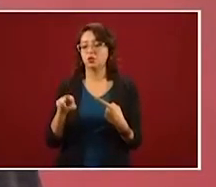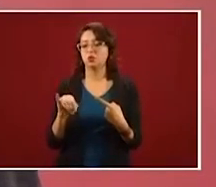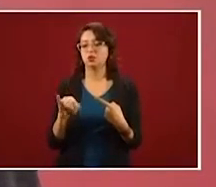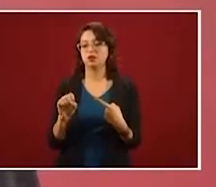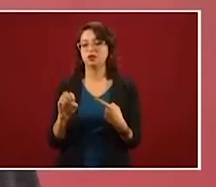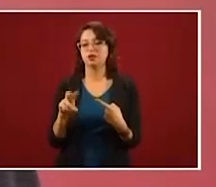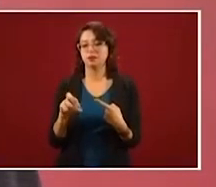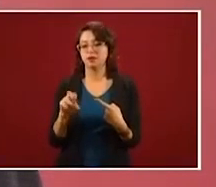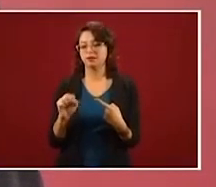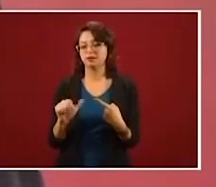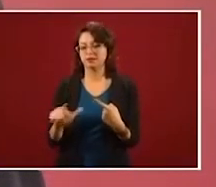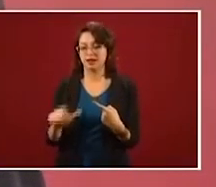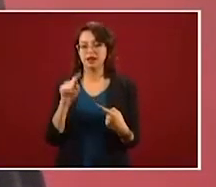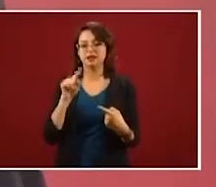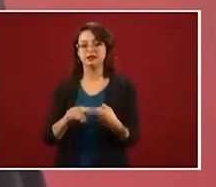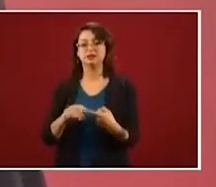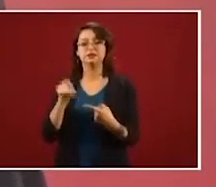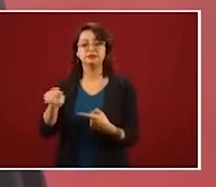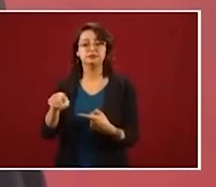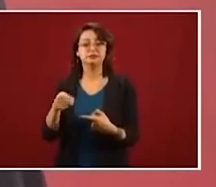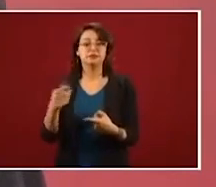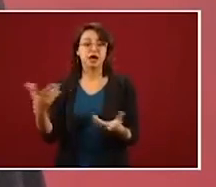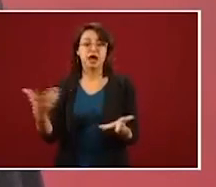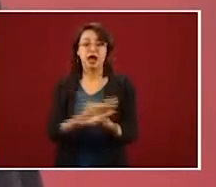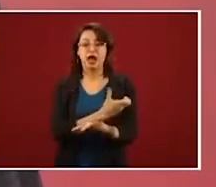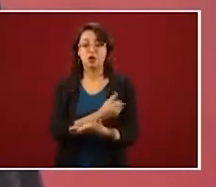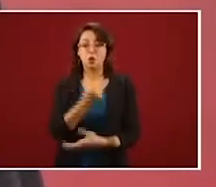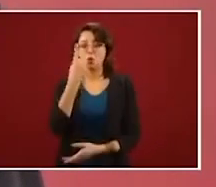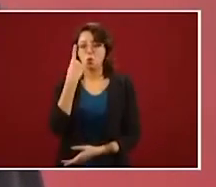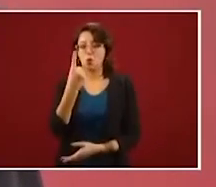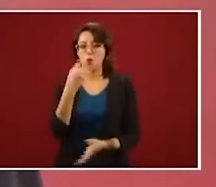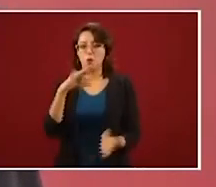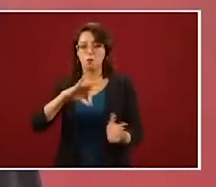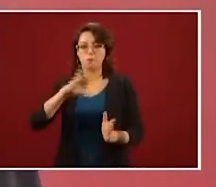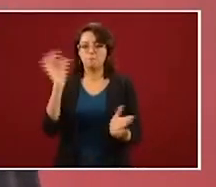dice, se ganó un punto, ¿no?